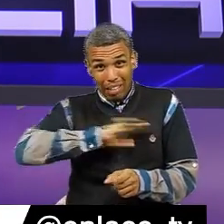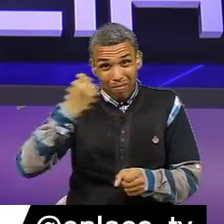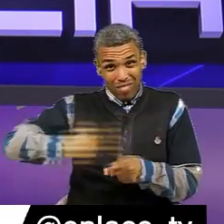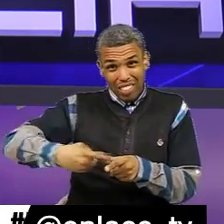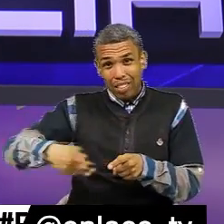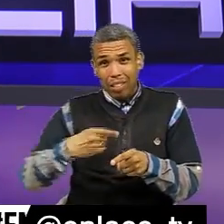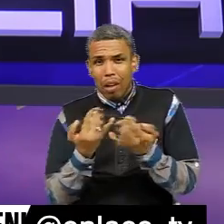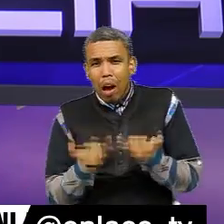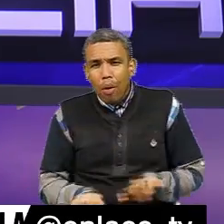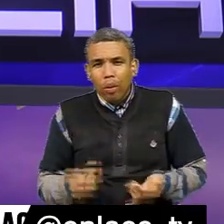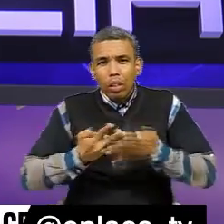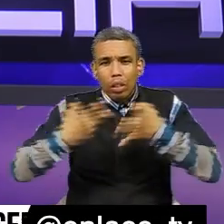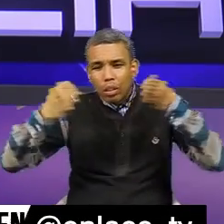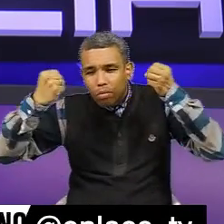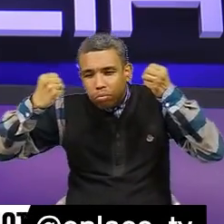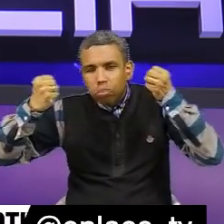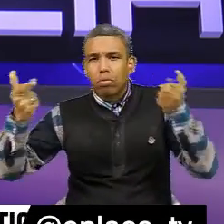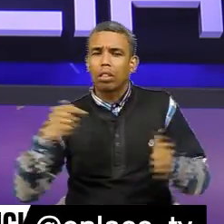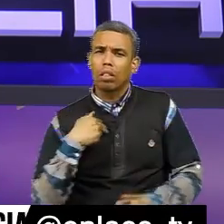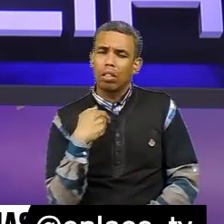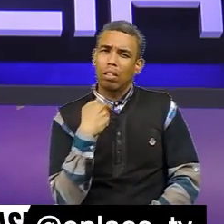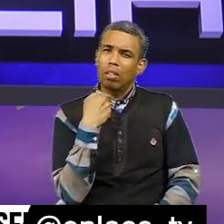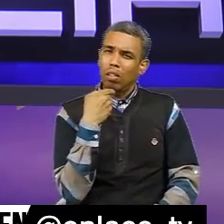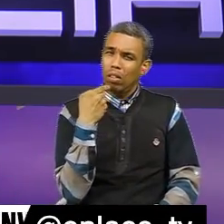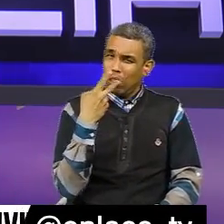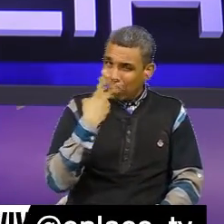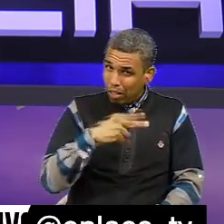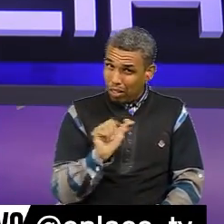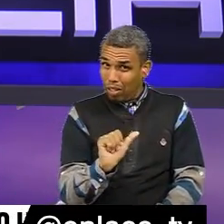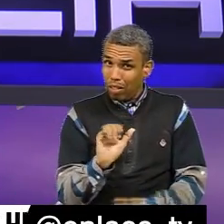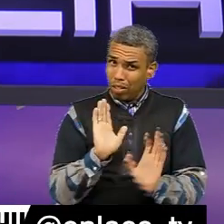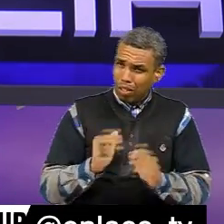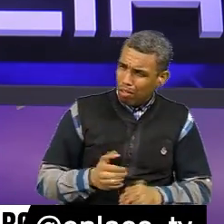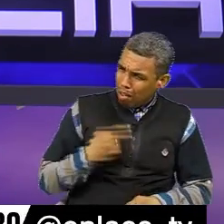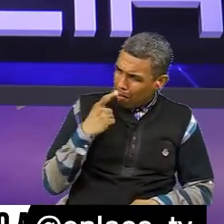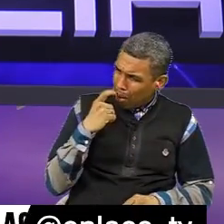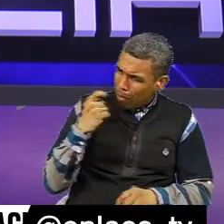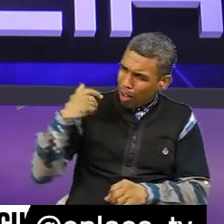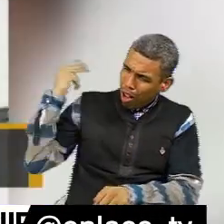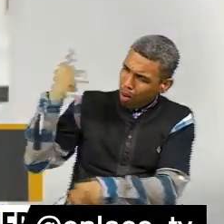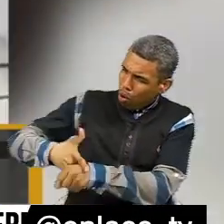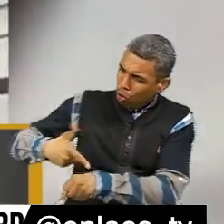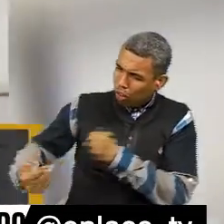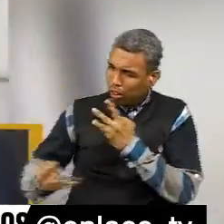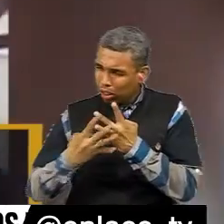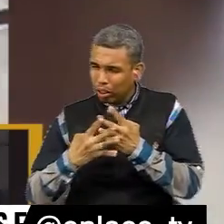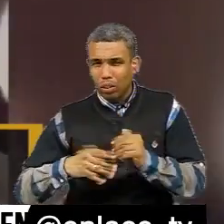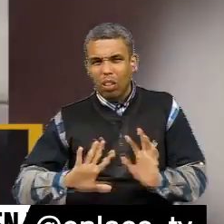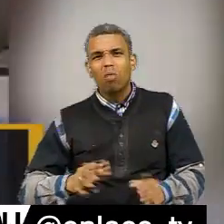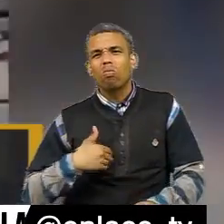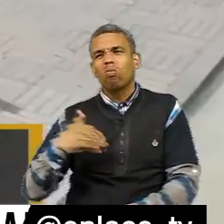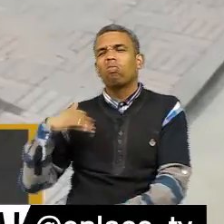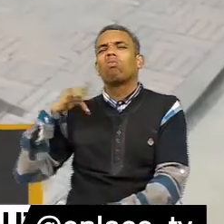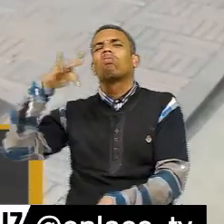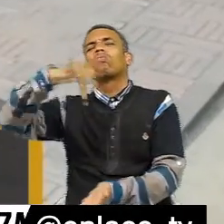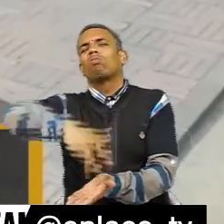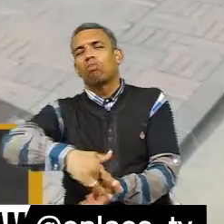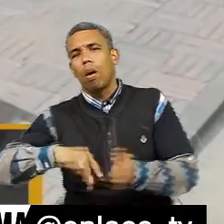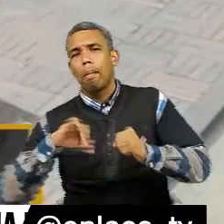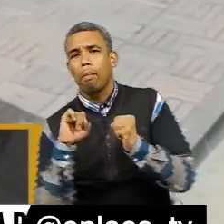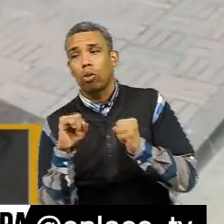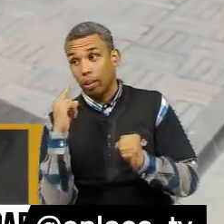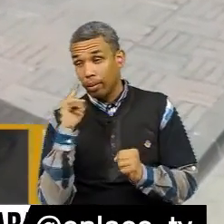libertad de su padre, de quien dice sigue preso a pesar de ser inocente. Hola, ya estoy presente acá frente a la Corte Suprema